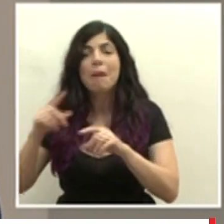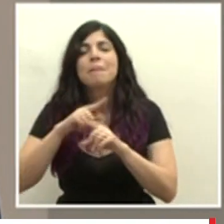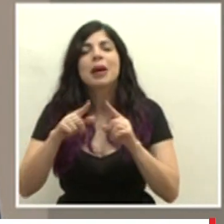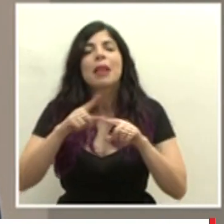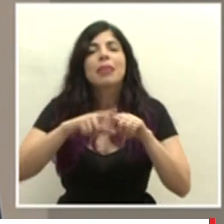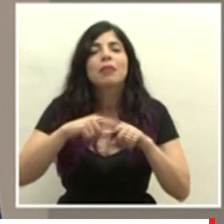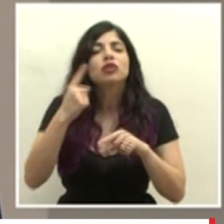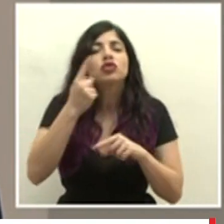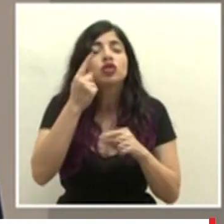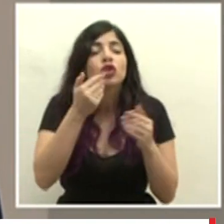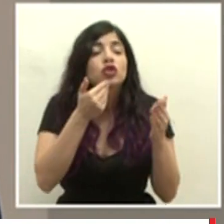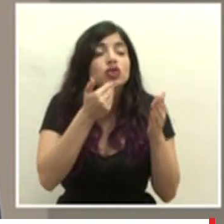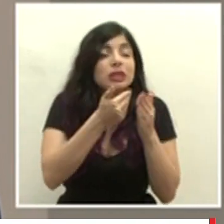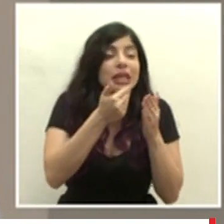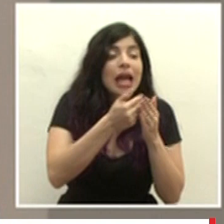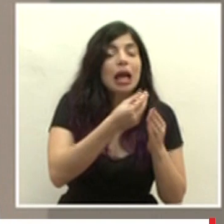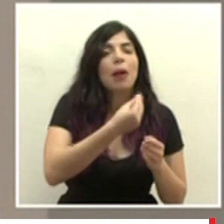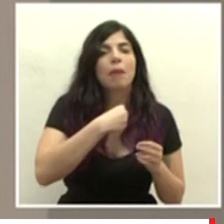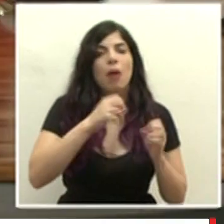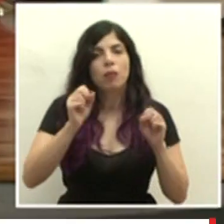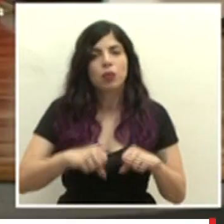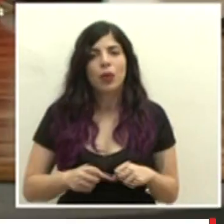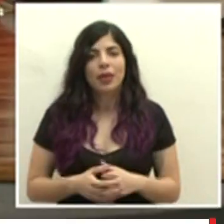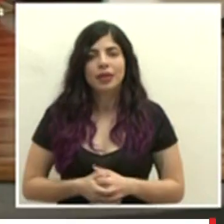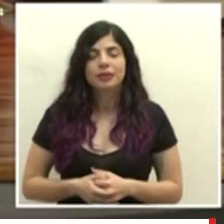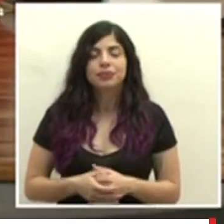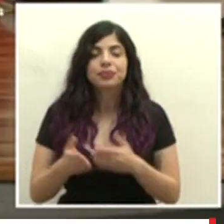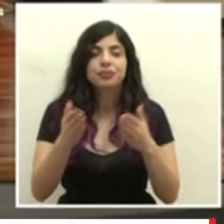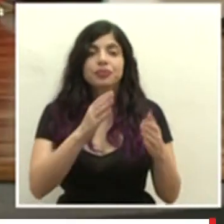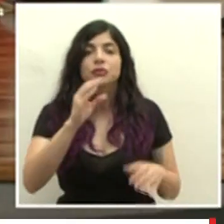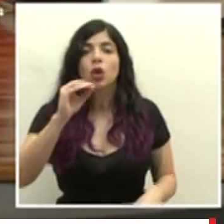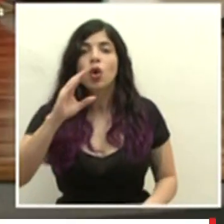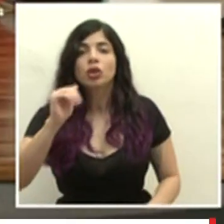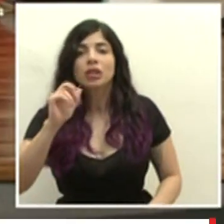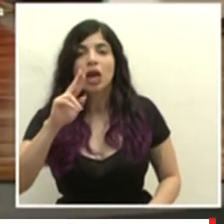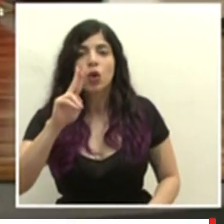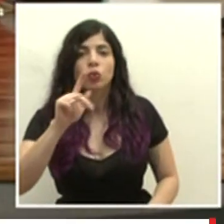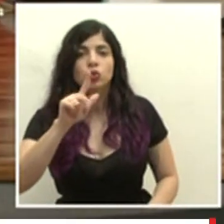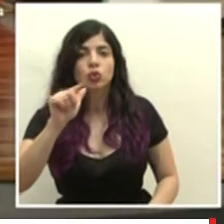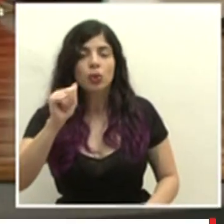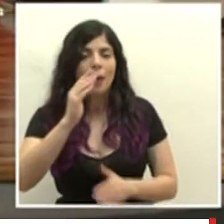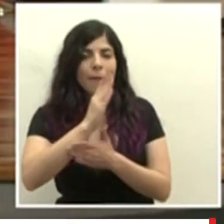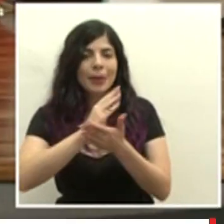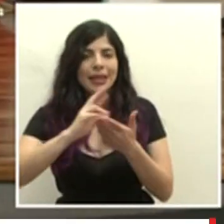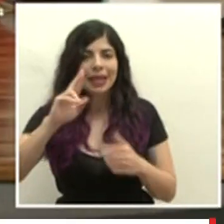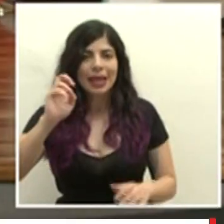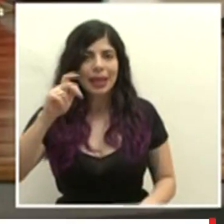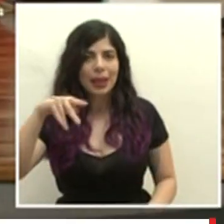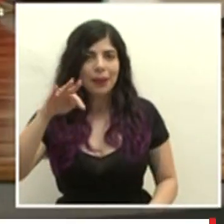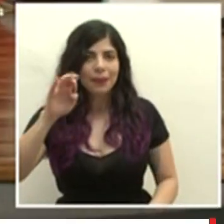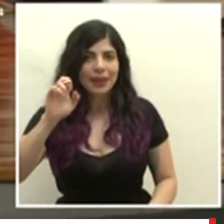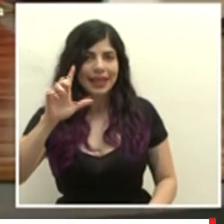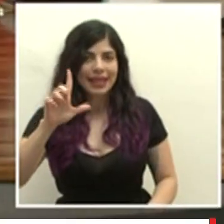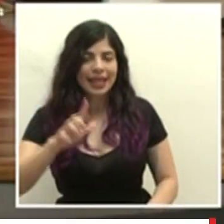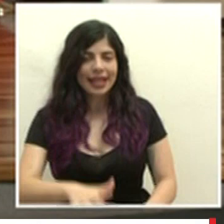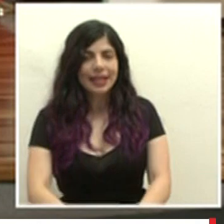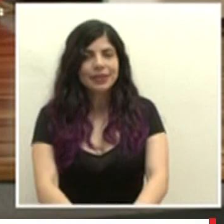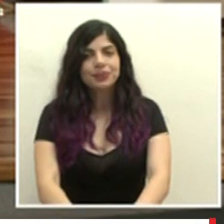íntimo, especialmente en núcleos familiares. Continuamos con Óscar Ulloa, de Repretel.